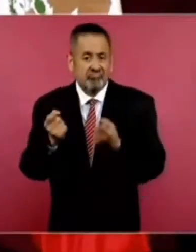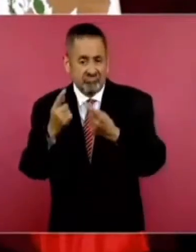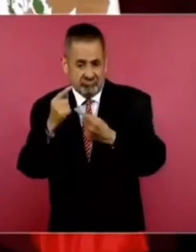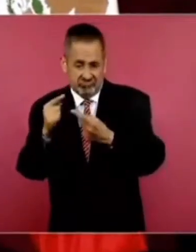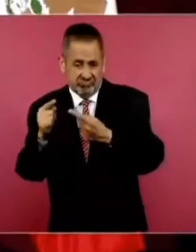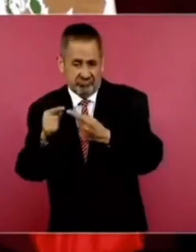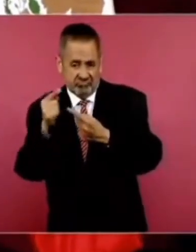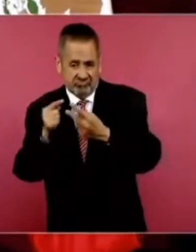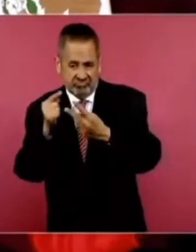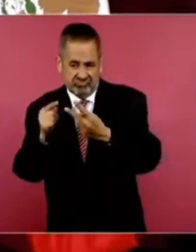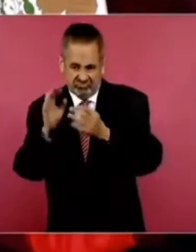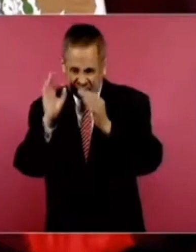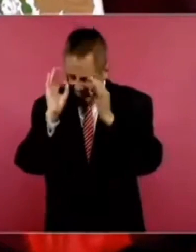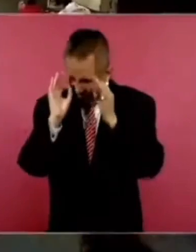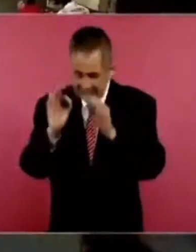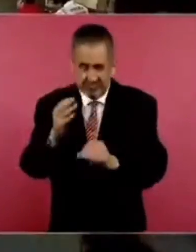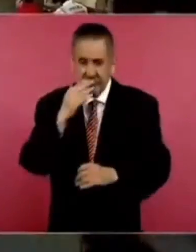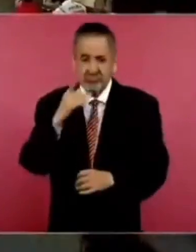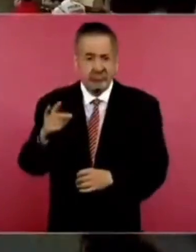Cuestiones